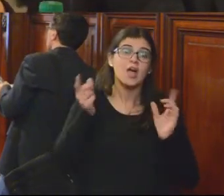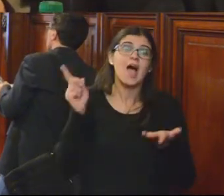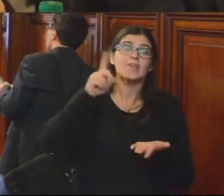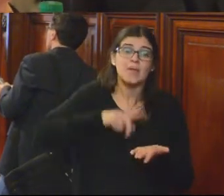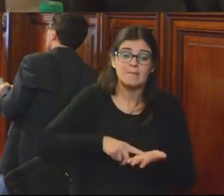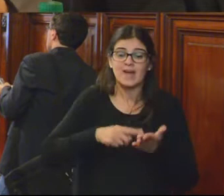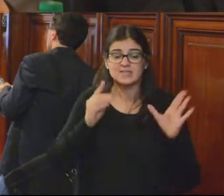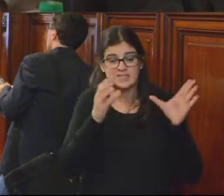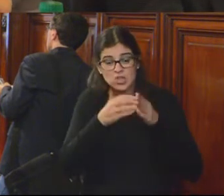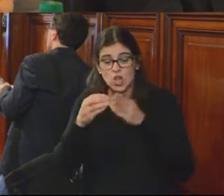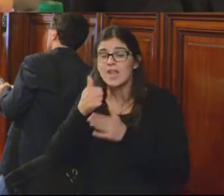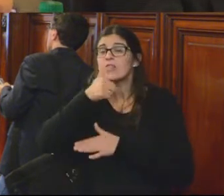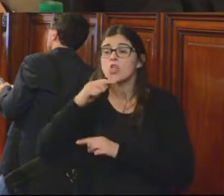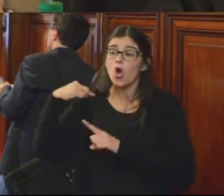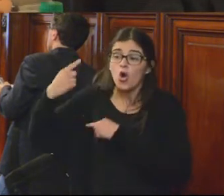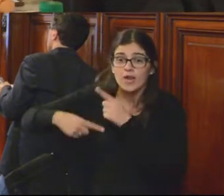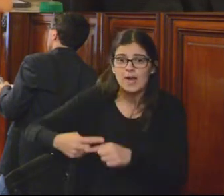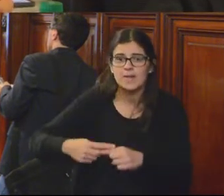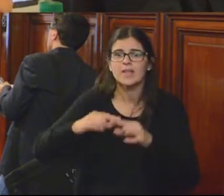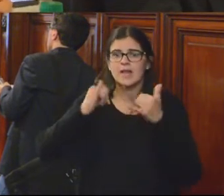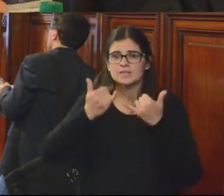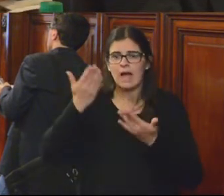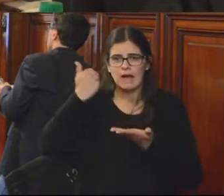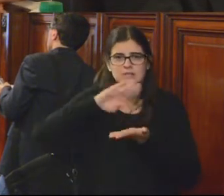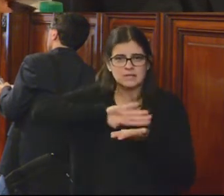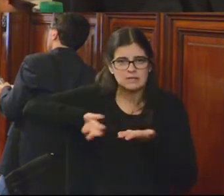sectores históricamente que habían sido excluidos.